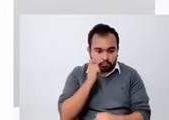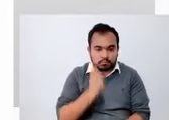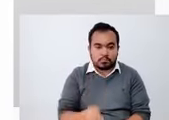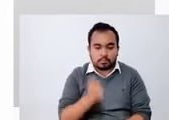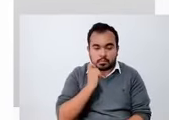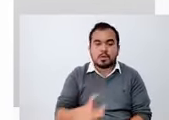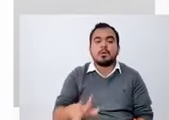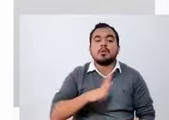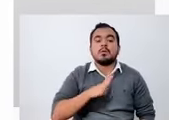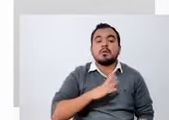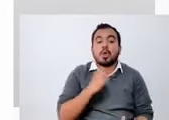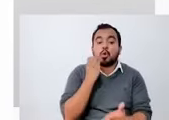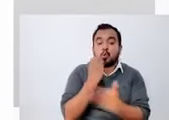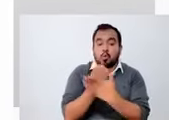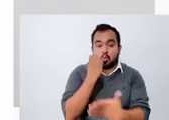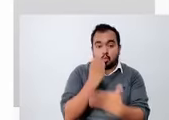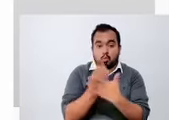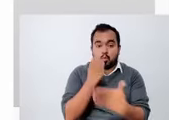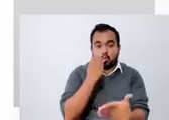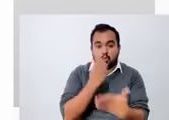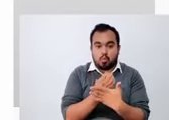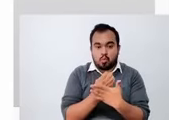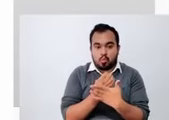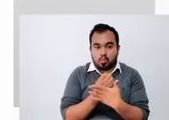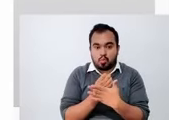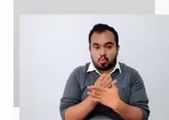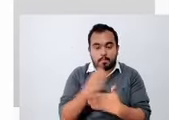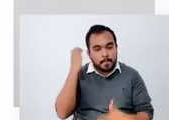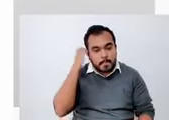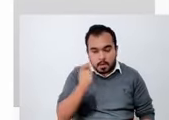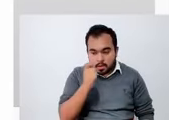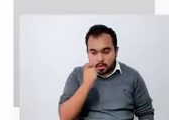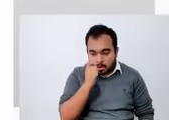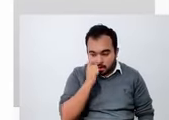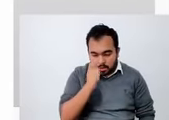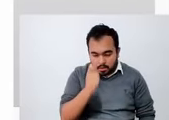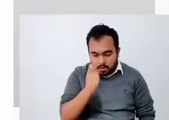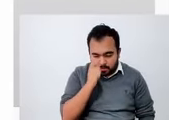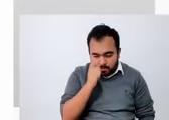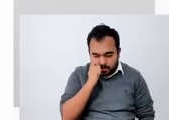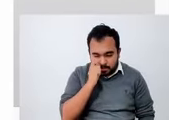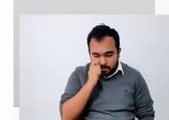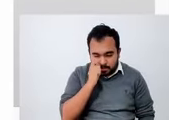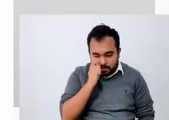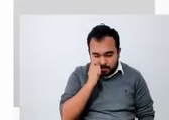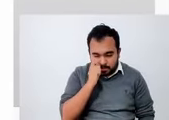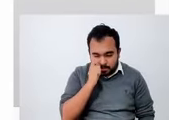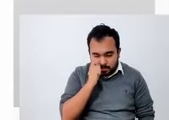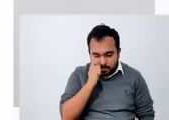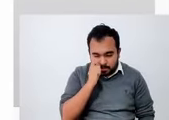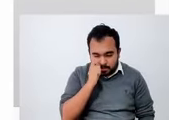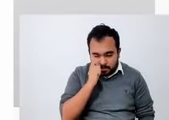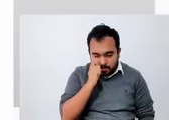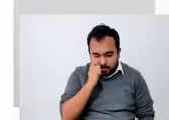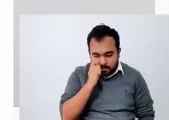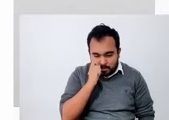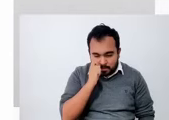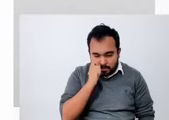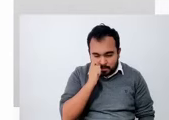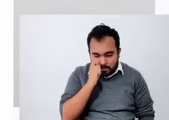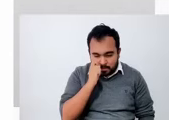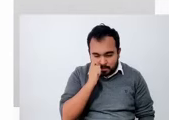económico de elasticidad del crimen con respecto al encarcelamiento. La elasticidad es un concepto que mide cómo varía una